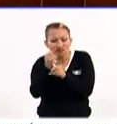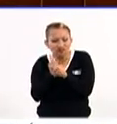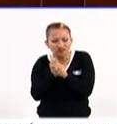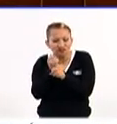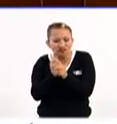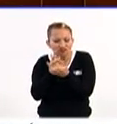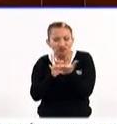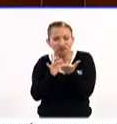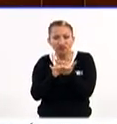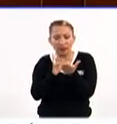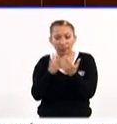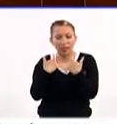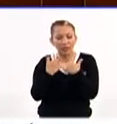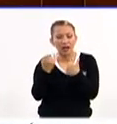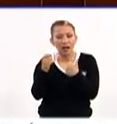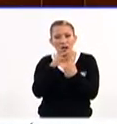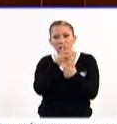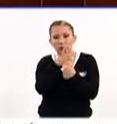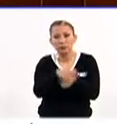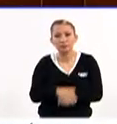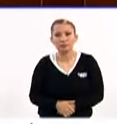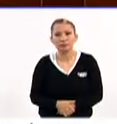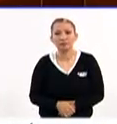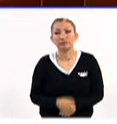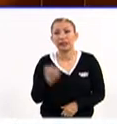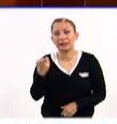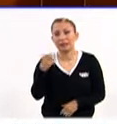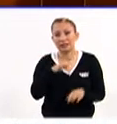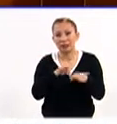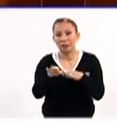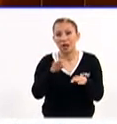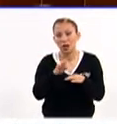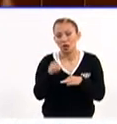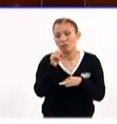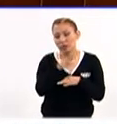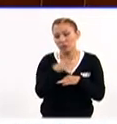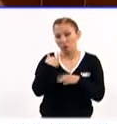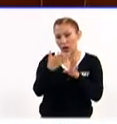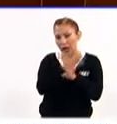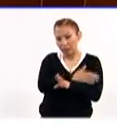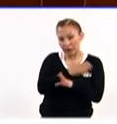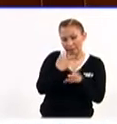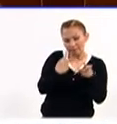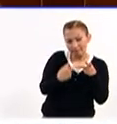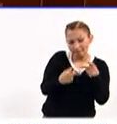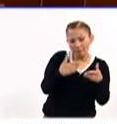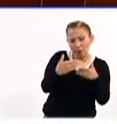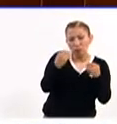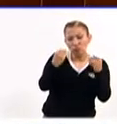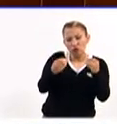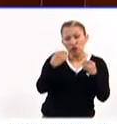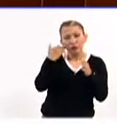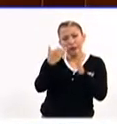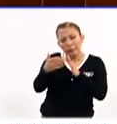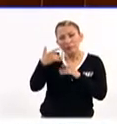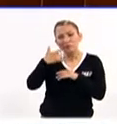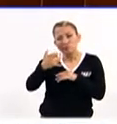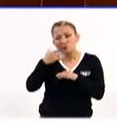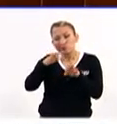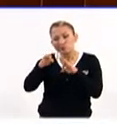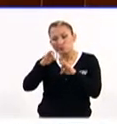estudiar y entender los resultados. Este trabajo es el resultado, como decían, de mucho tiempo de